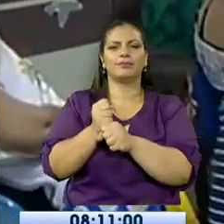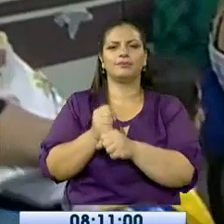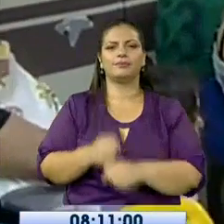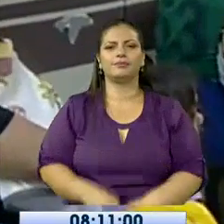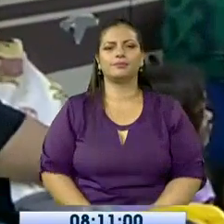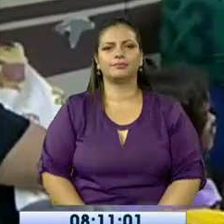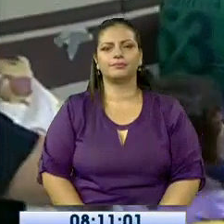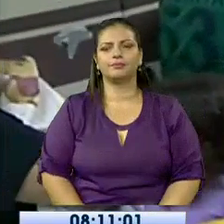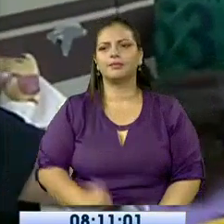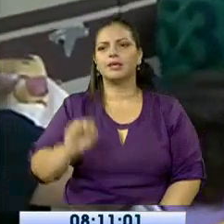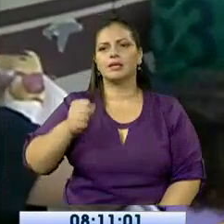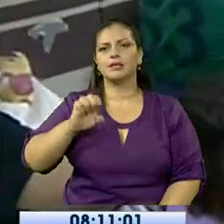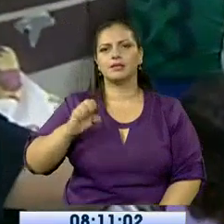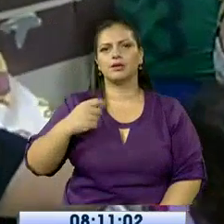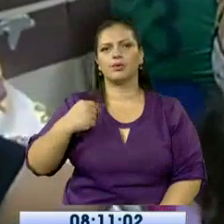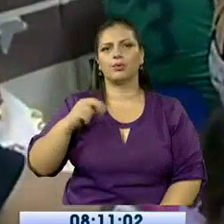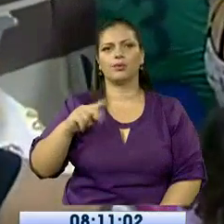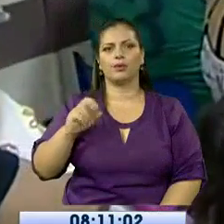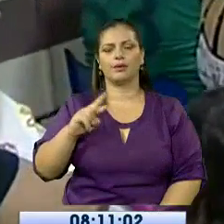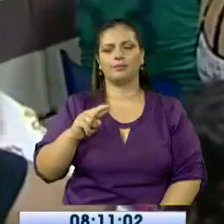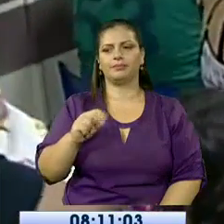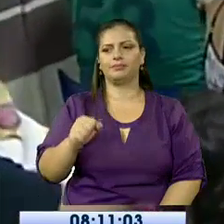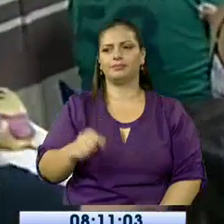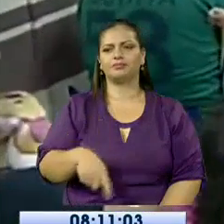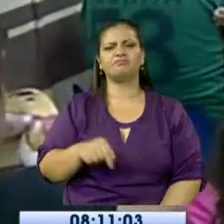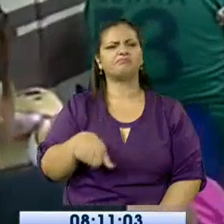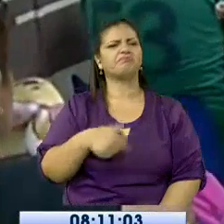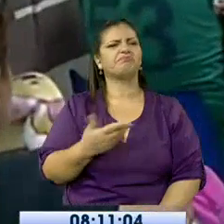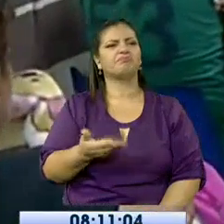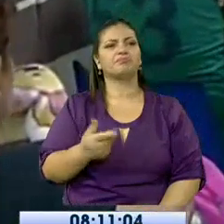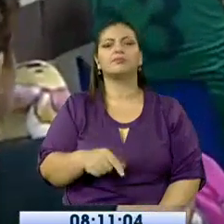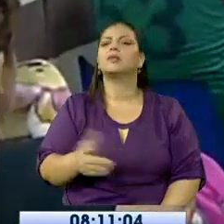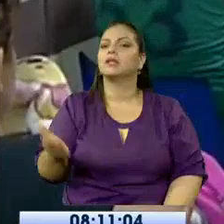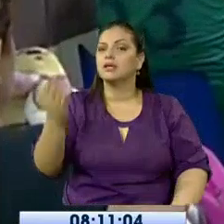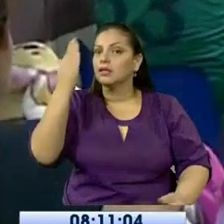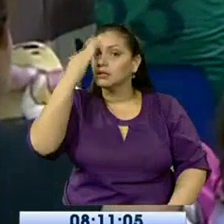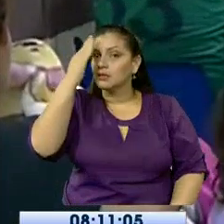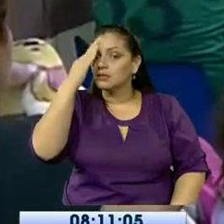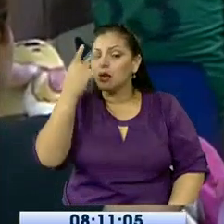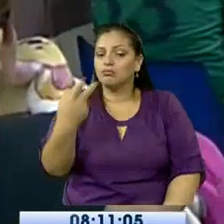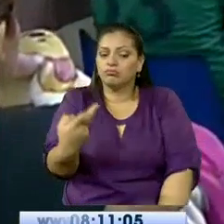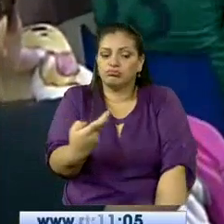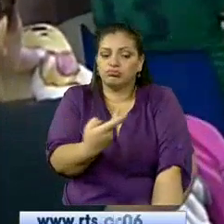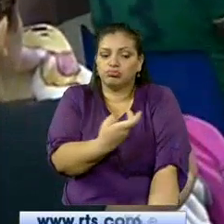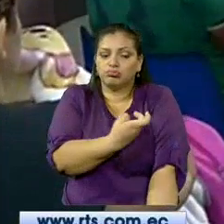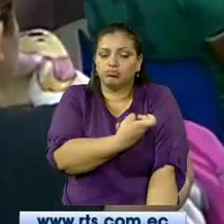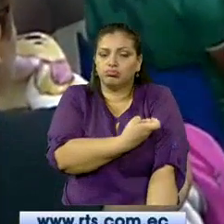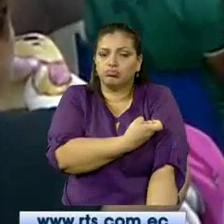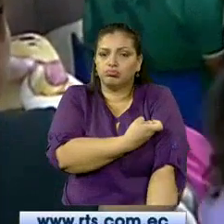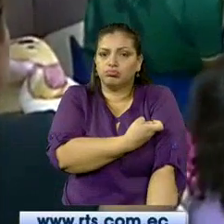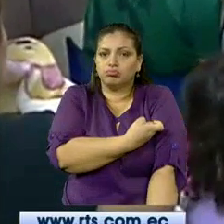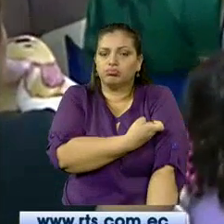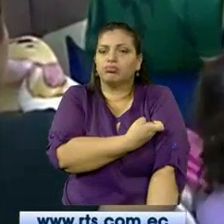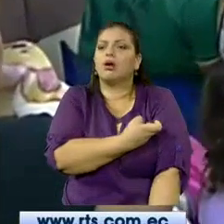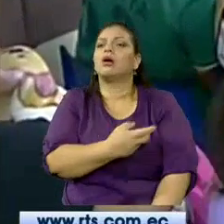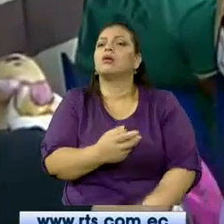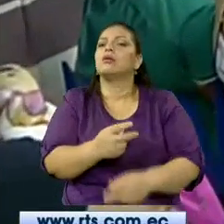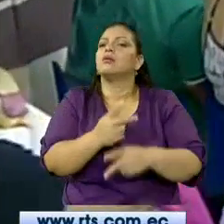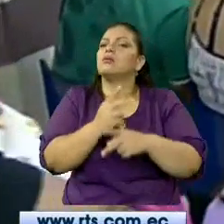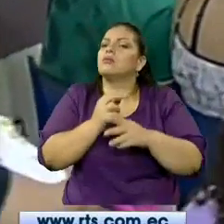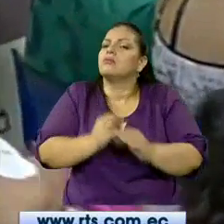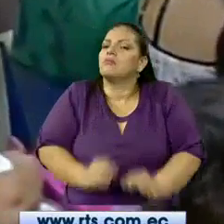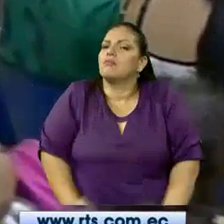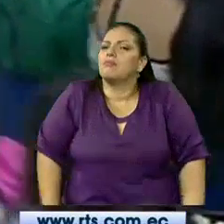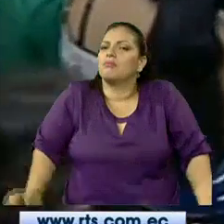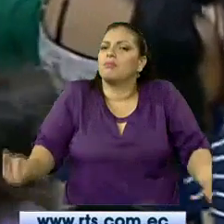para resaltar la importancia de las vacunas, para de esta manera evitar, prevenir